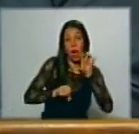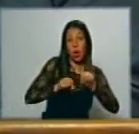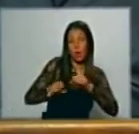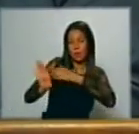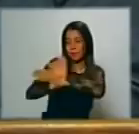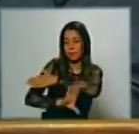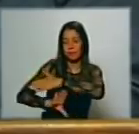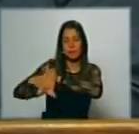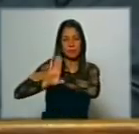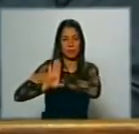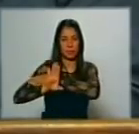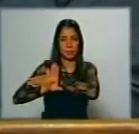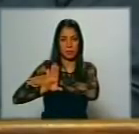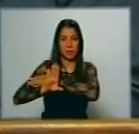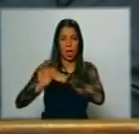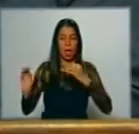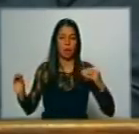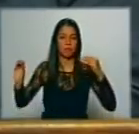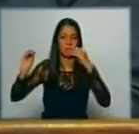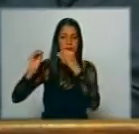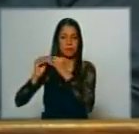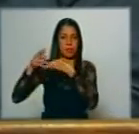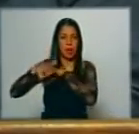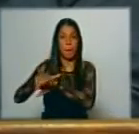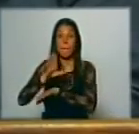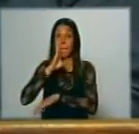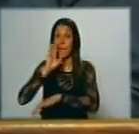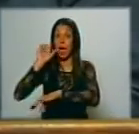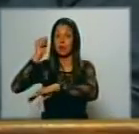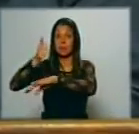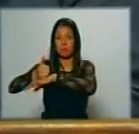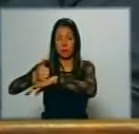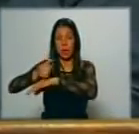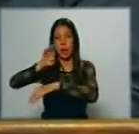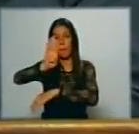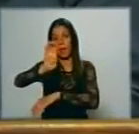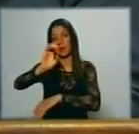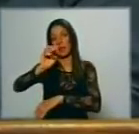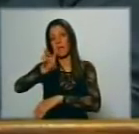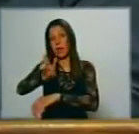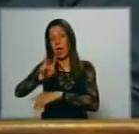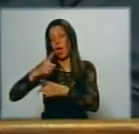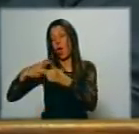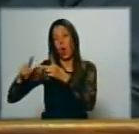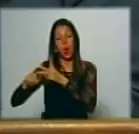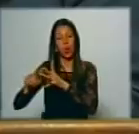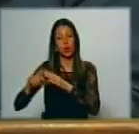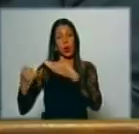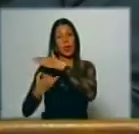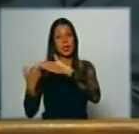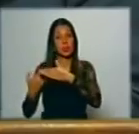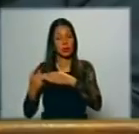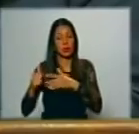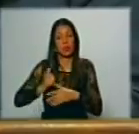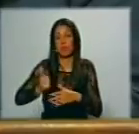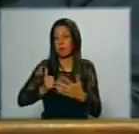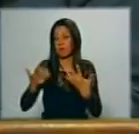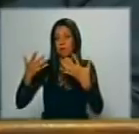Socioeconómicos coadyuvará con el Banco Central de Venezuela y demás órganos y entes responsables del